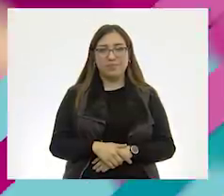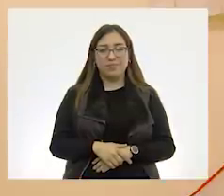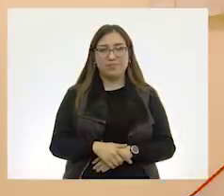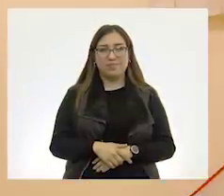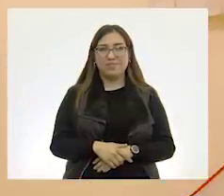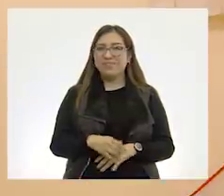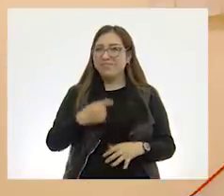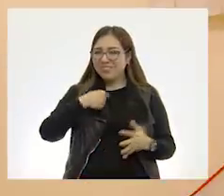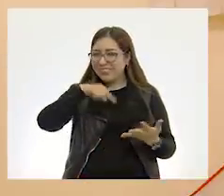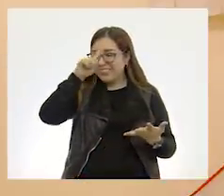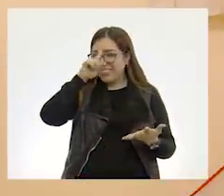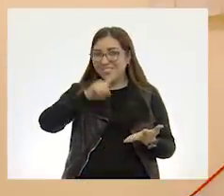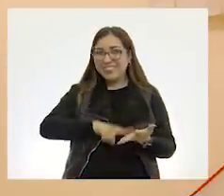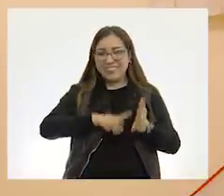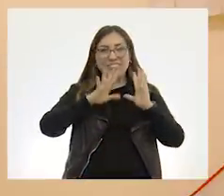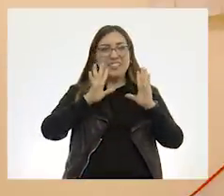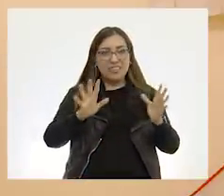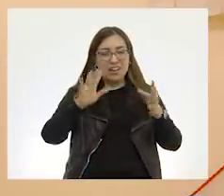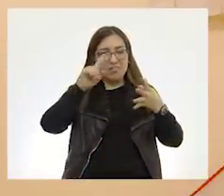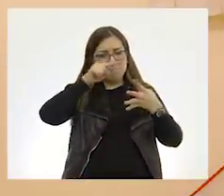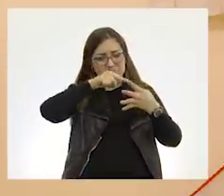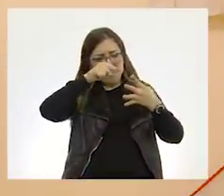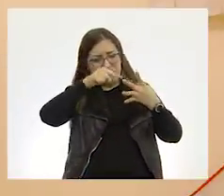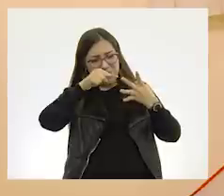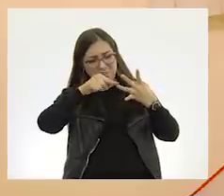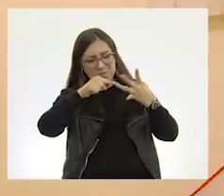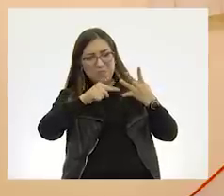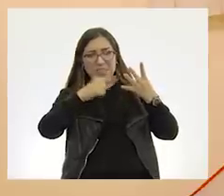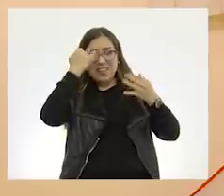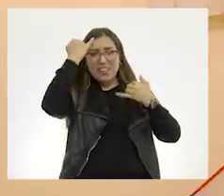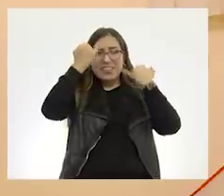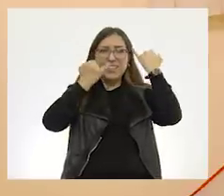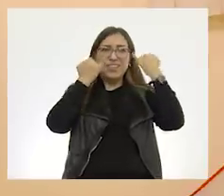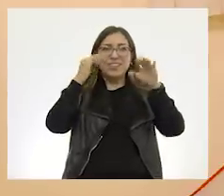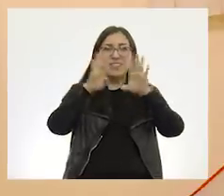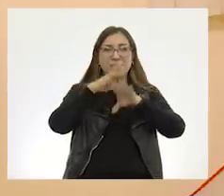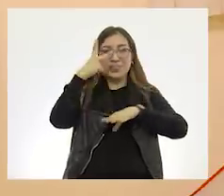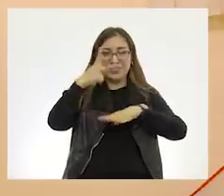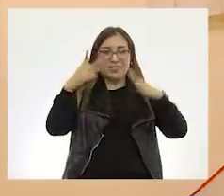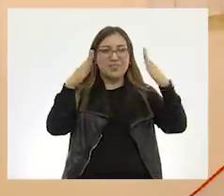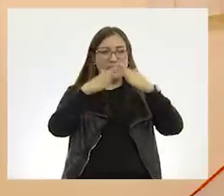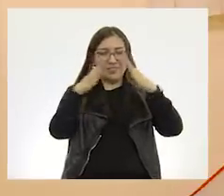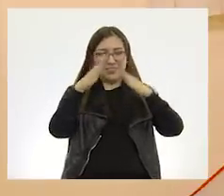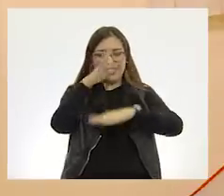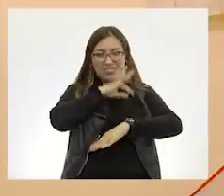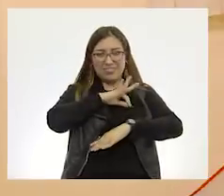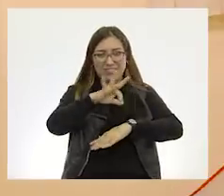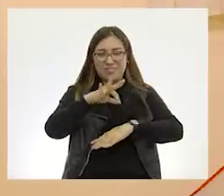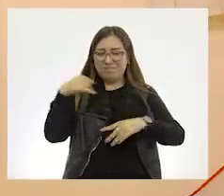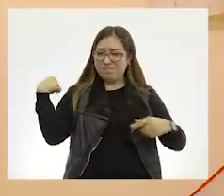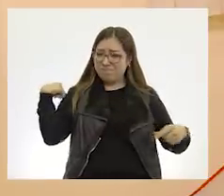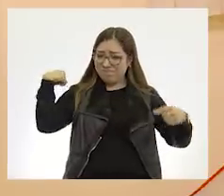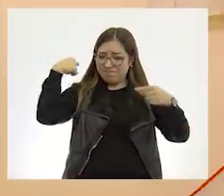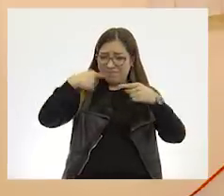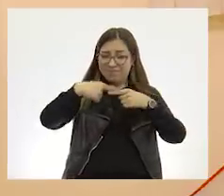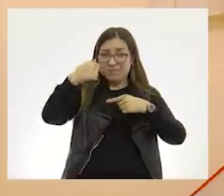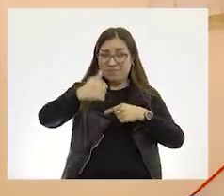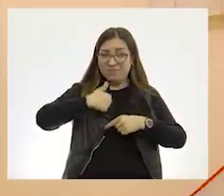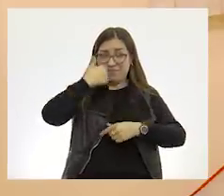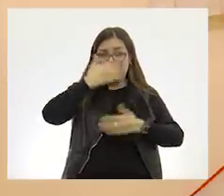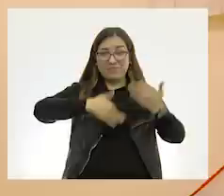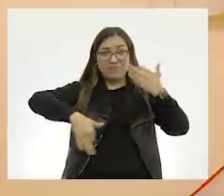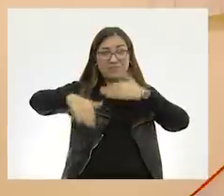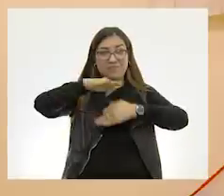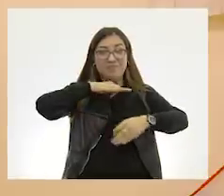Creo que ya tenemos suficientes estrategias para llevar el teatro a casa. Y aprovechando todo lo que hemos hablado, les